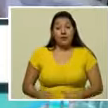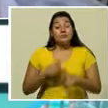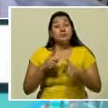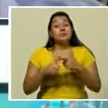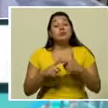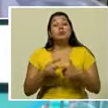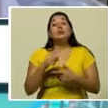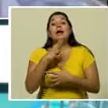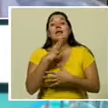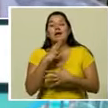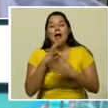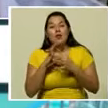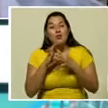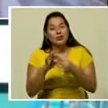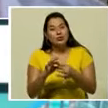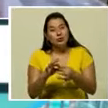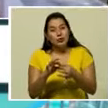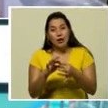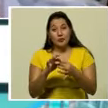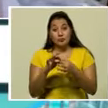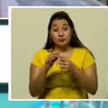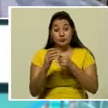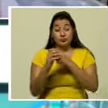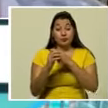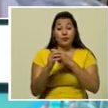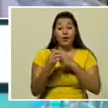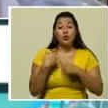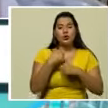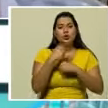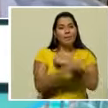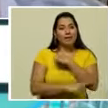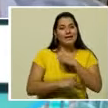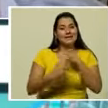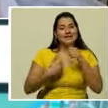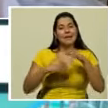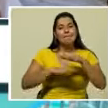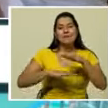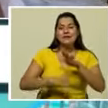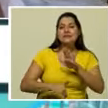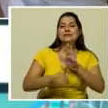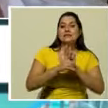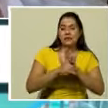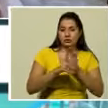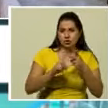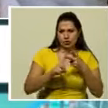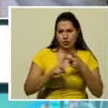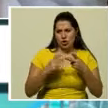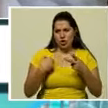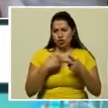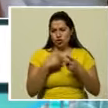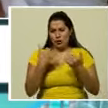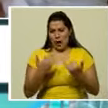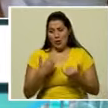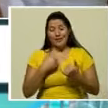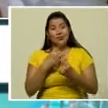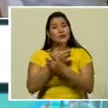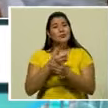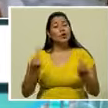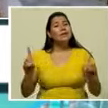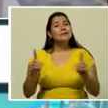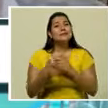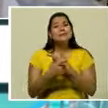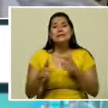de el Estado de Derecho, el hablar de que estamos en una sociedad, una democracia liberal,